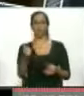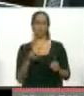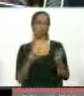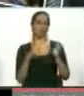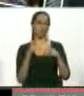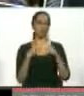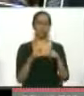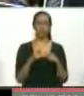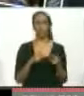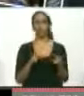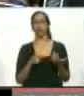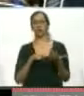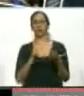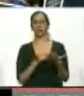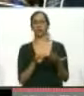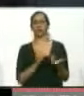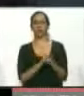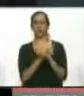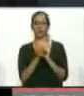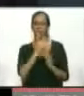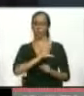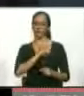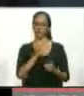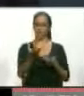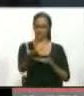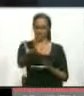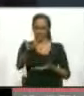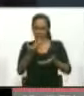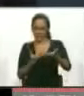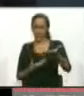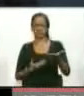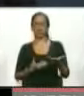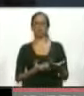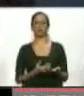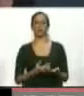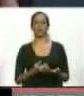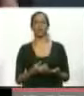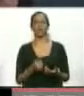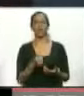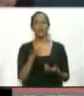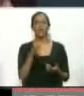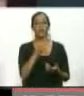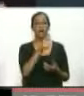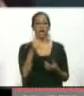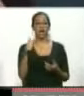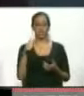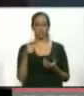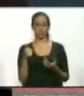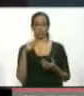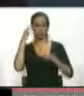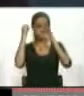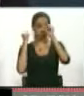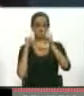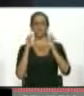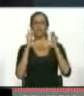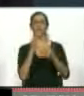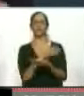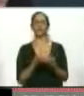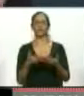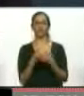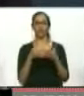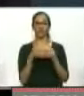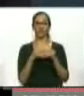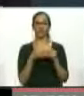los a contratistas a cambio de una comisión el cupo indicativo de cada congresista ronda los cinco millones de dólares y las